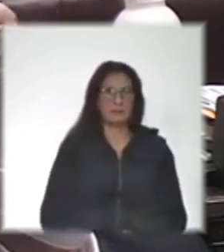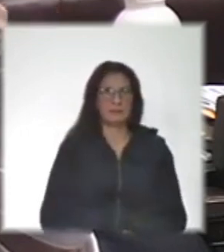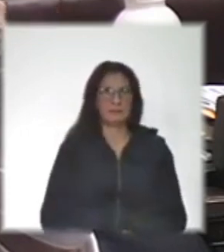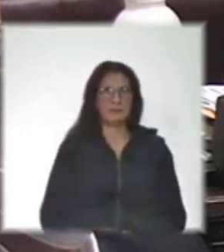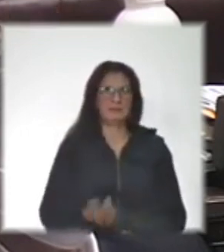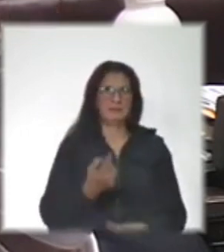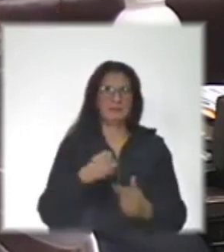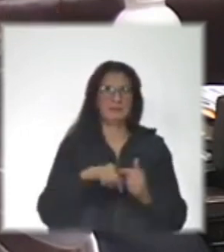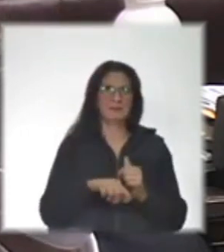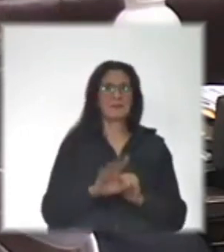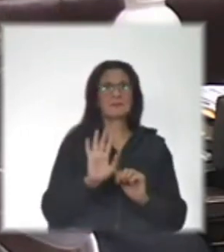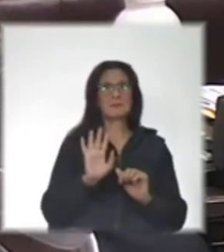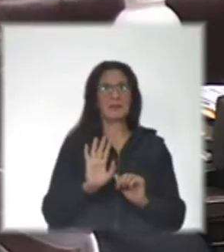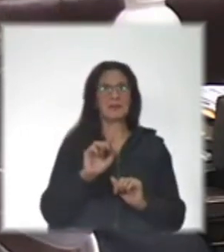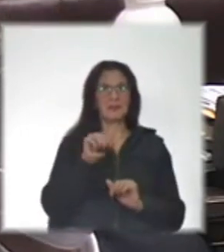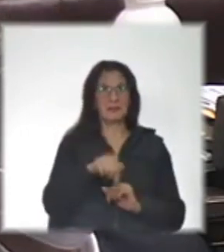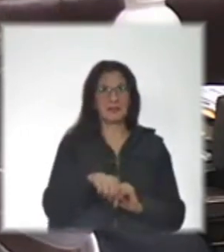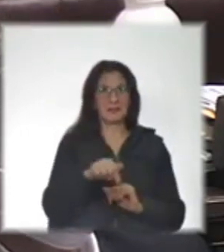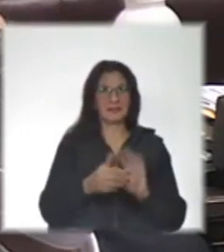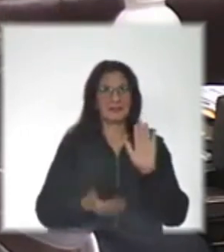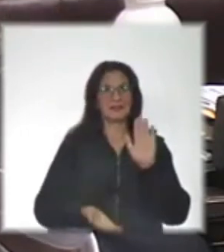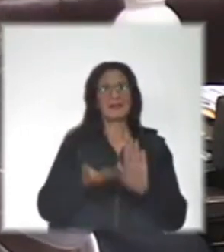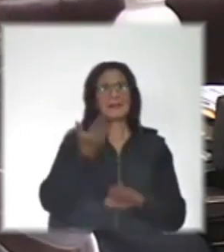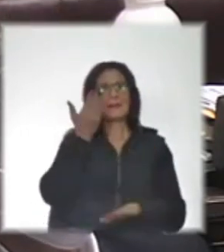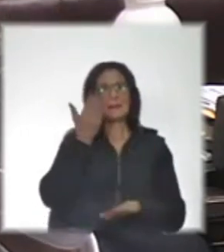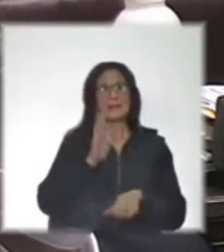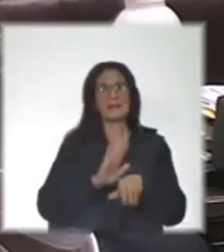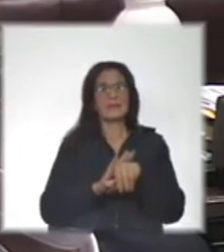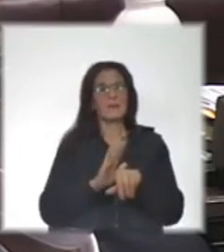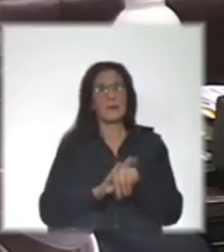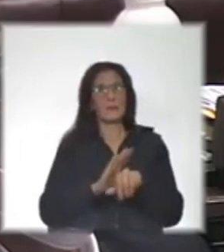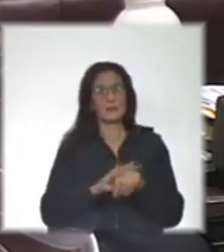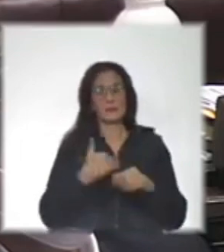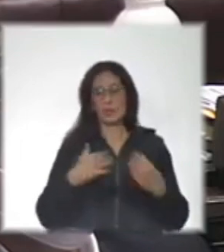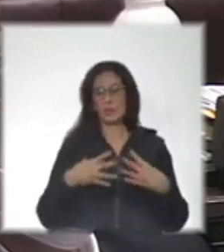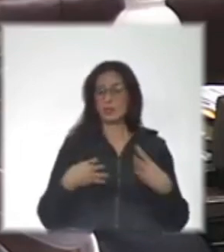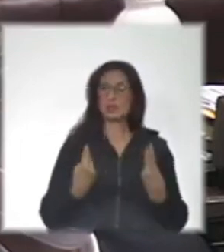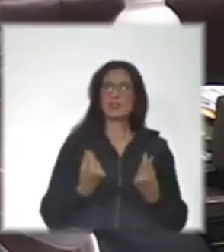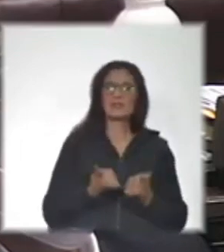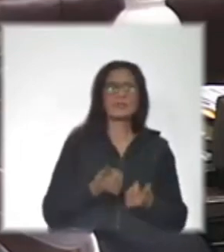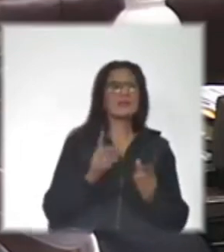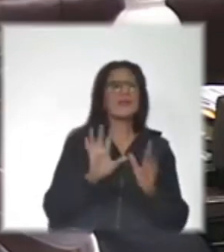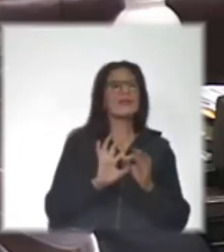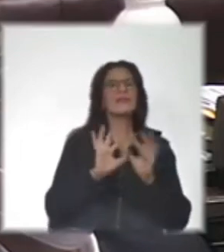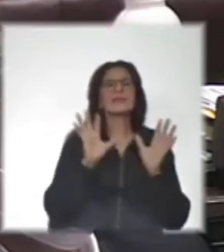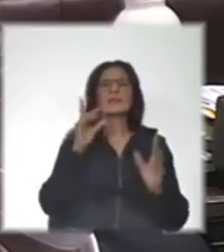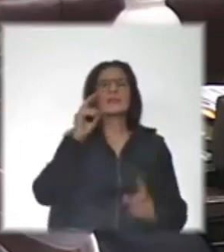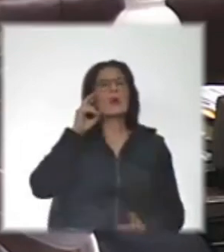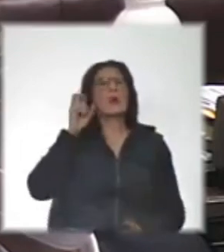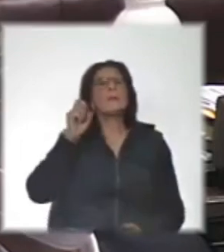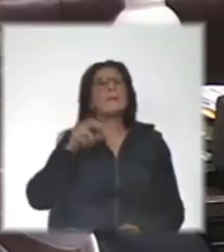Lo que acá está me parece más cuestionado en estos momentos, es lo que yo siento, es la libertad de opinión.